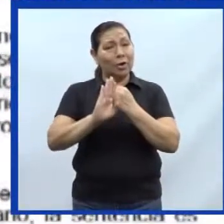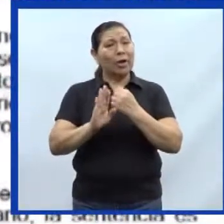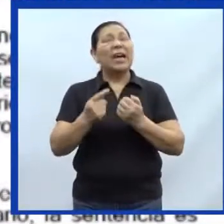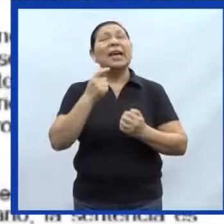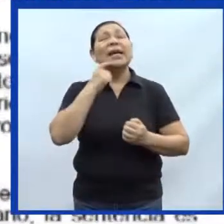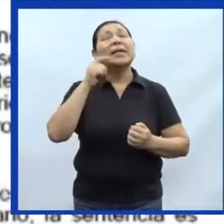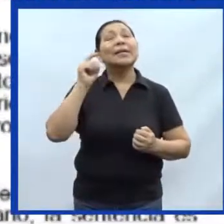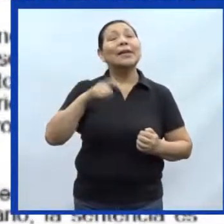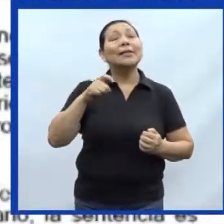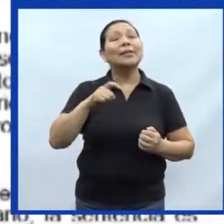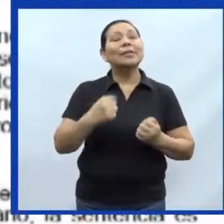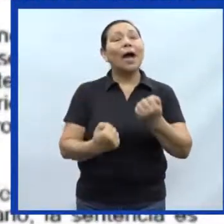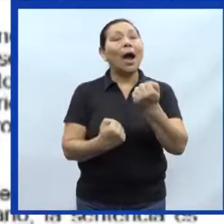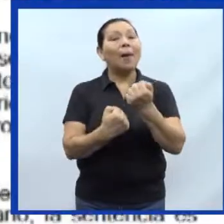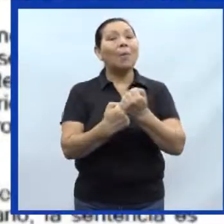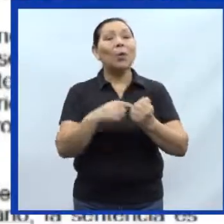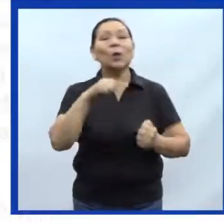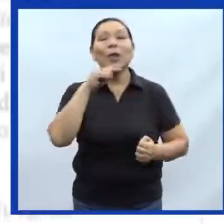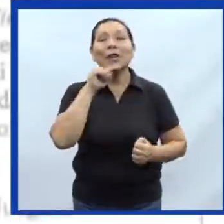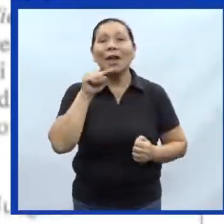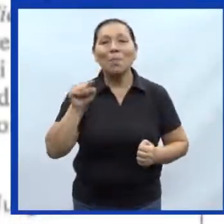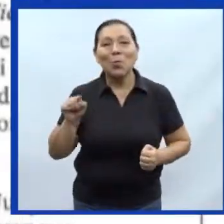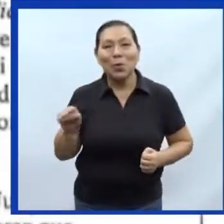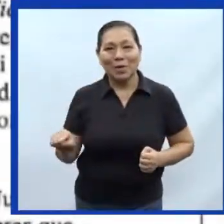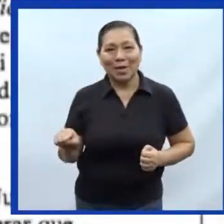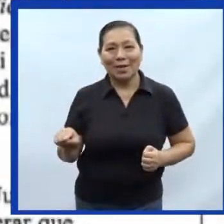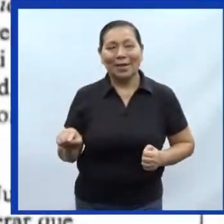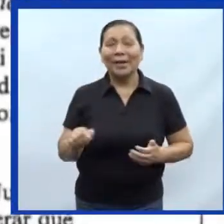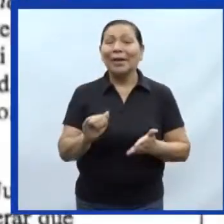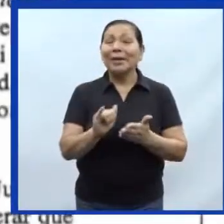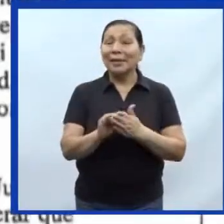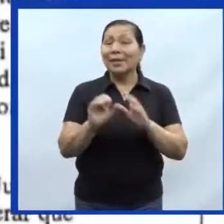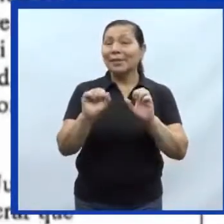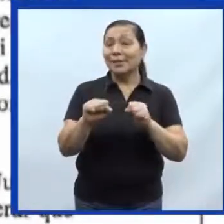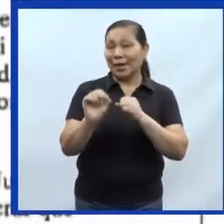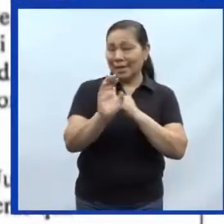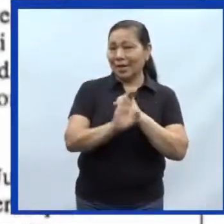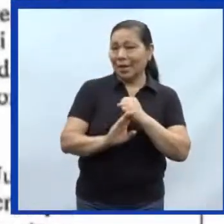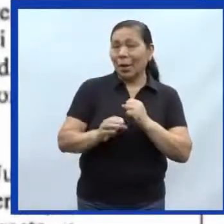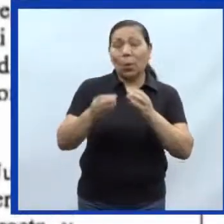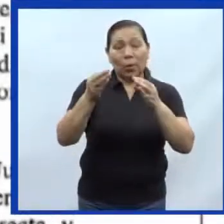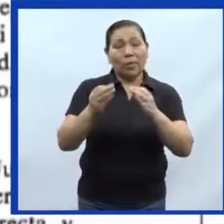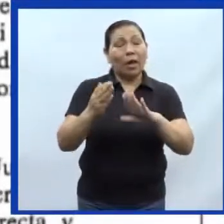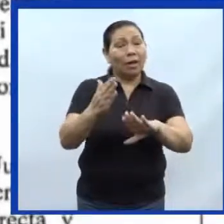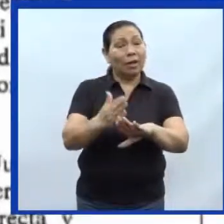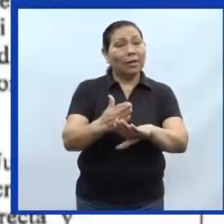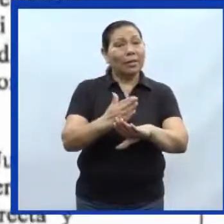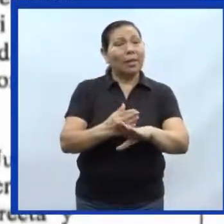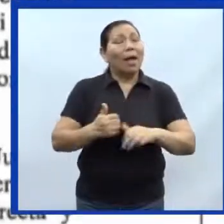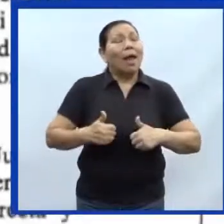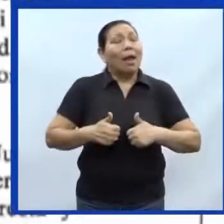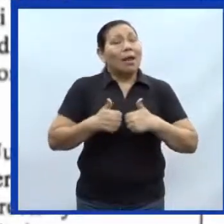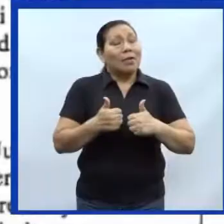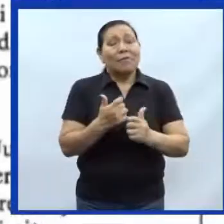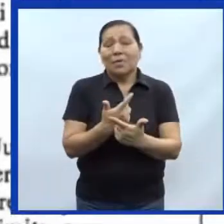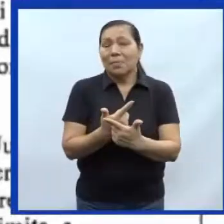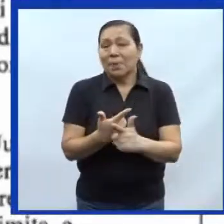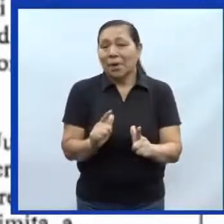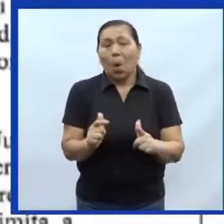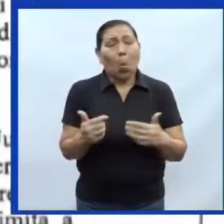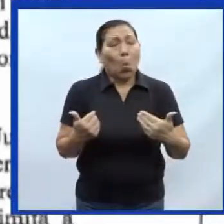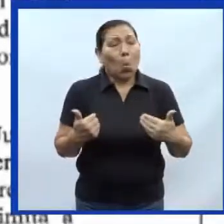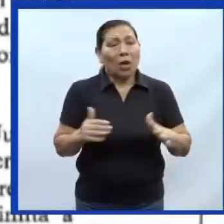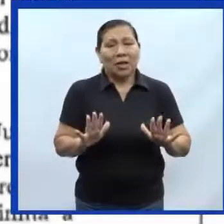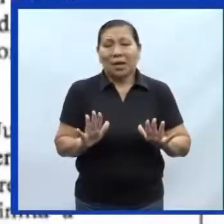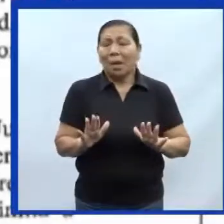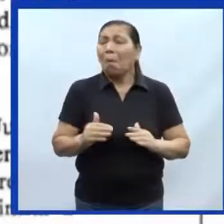la necesidad de la víctima. En la sentencia se enfatiza que garantizar y asegurar el desarrollo de una vida libre de violencia, cualquiera